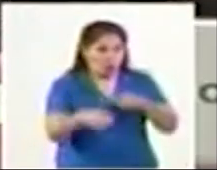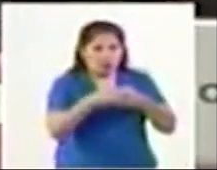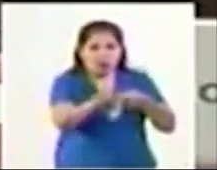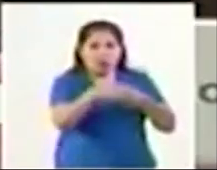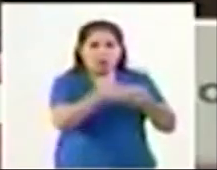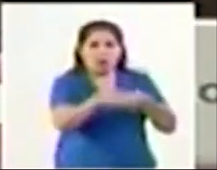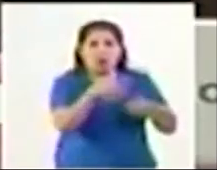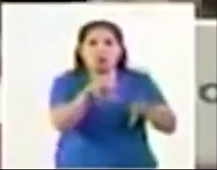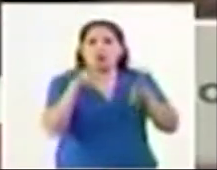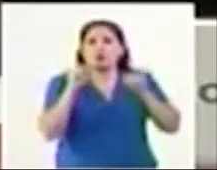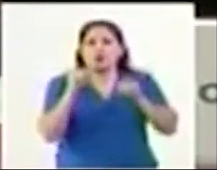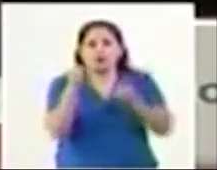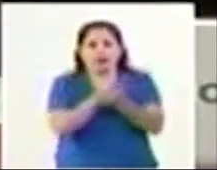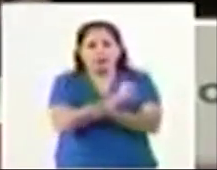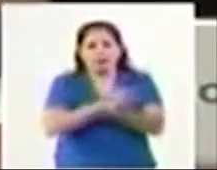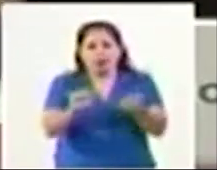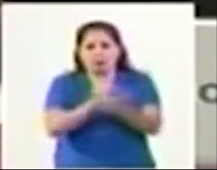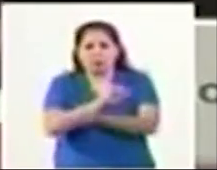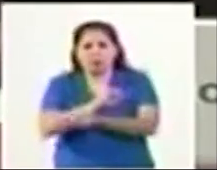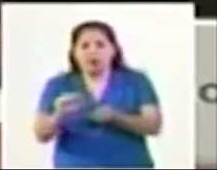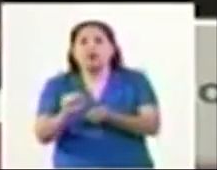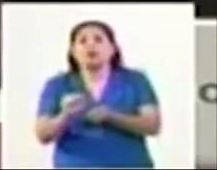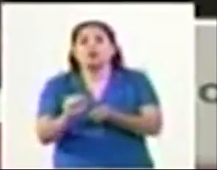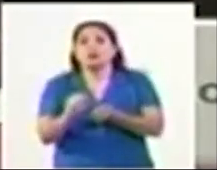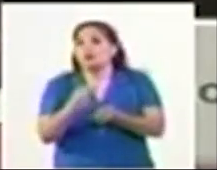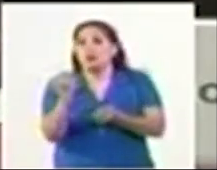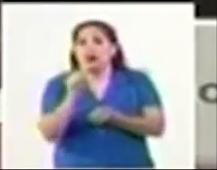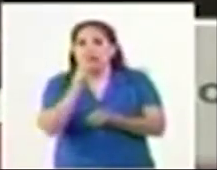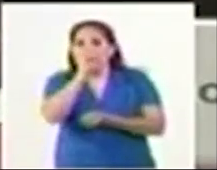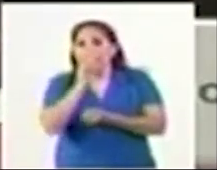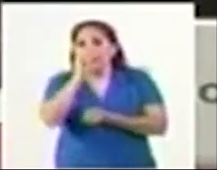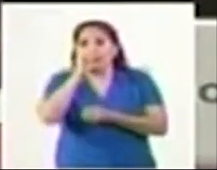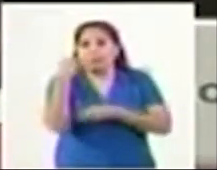terroristas, lavando dinero,